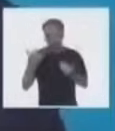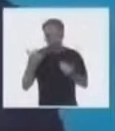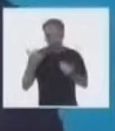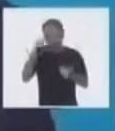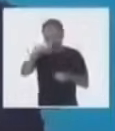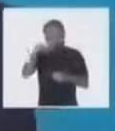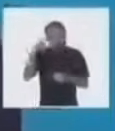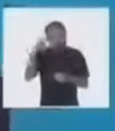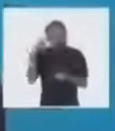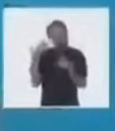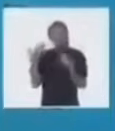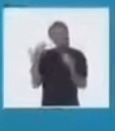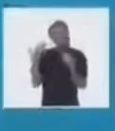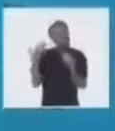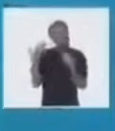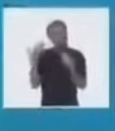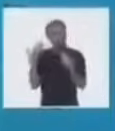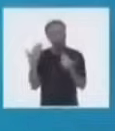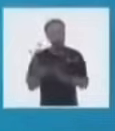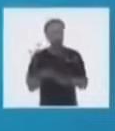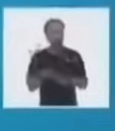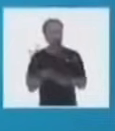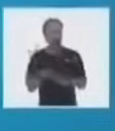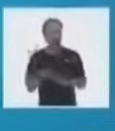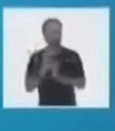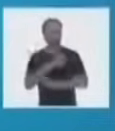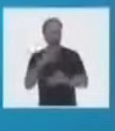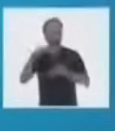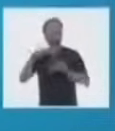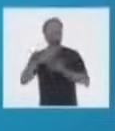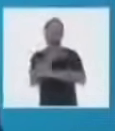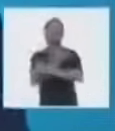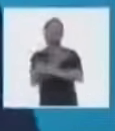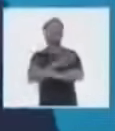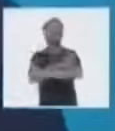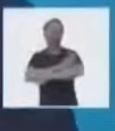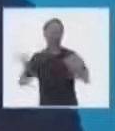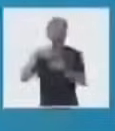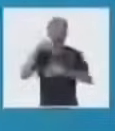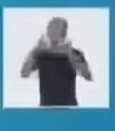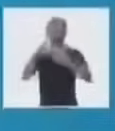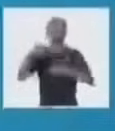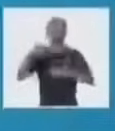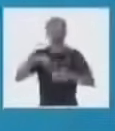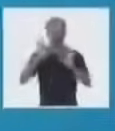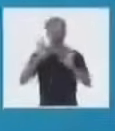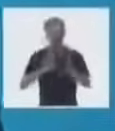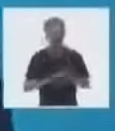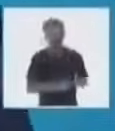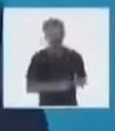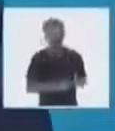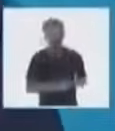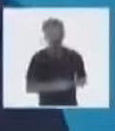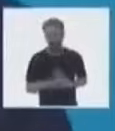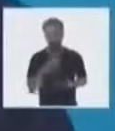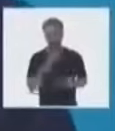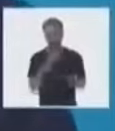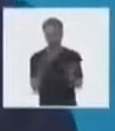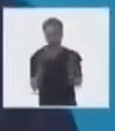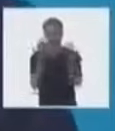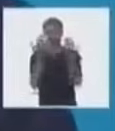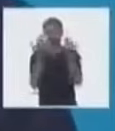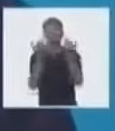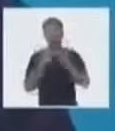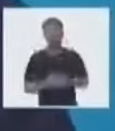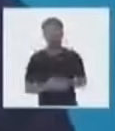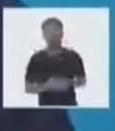Y por eso también el peronismo va a tener un reacomodamiento que vamos a ver qué va a pasar. Porque la estructura no, pero yo estoy hablando poder... en lo electoral, yo creo